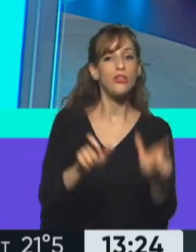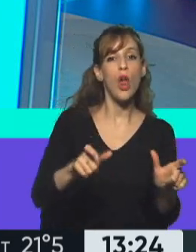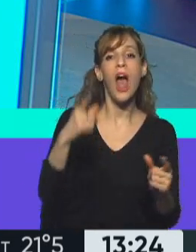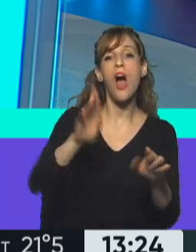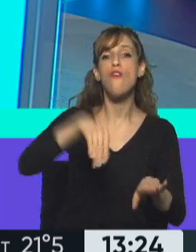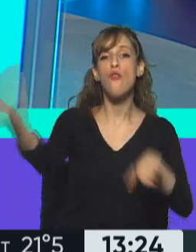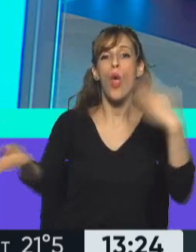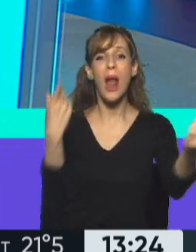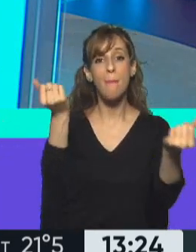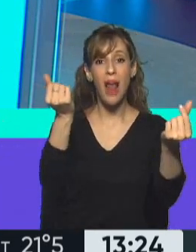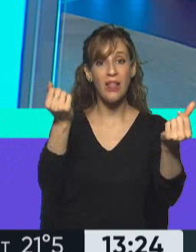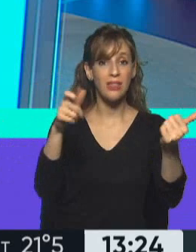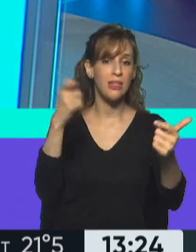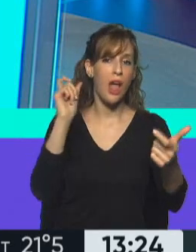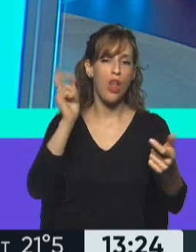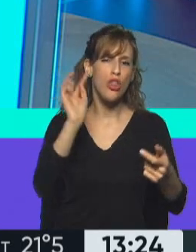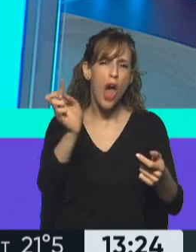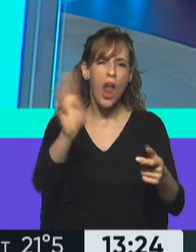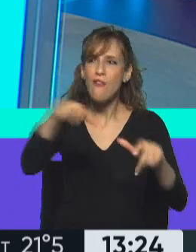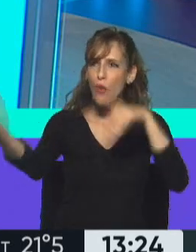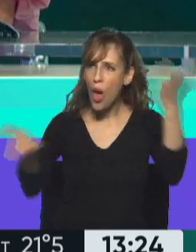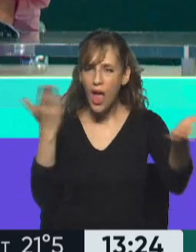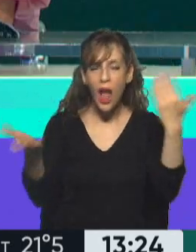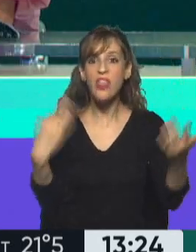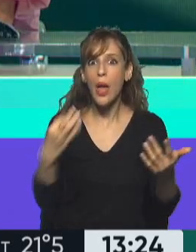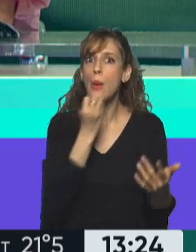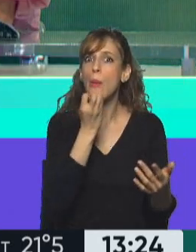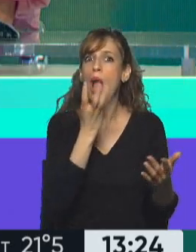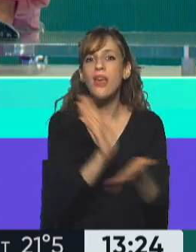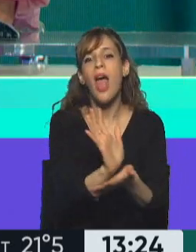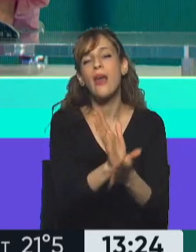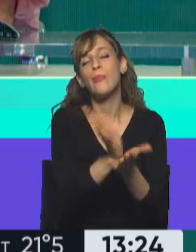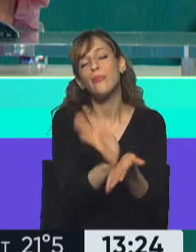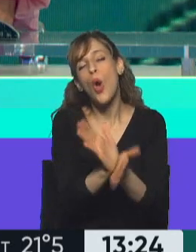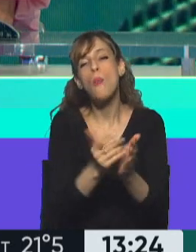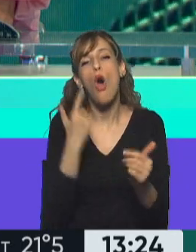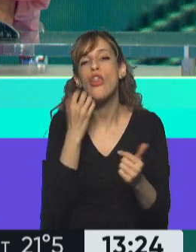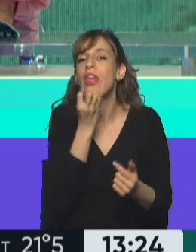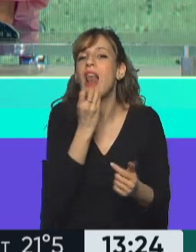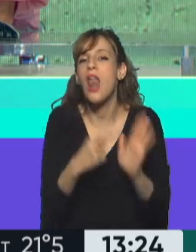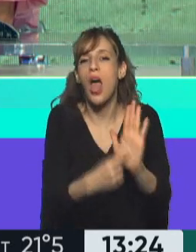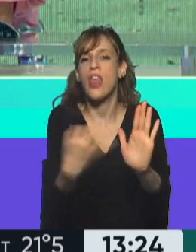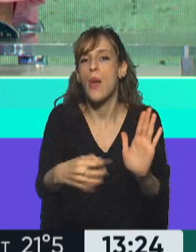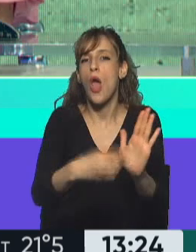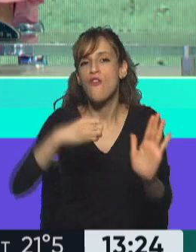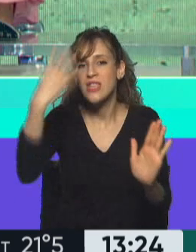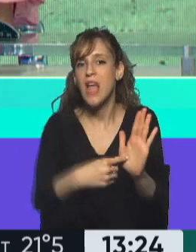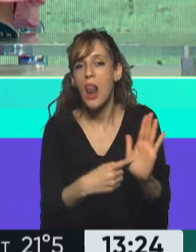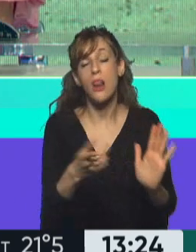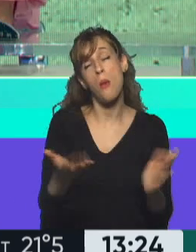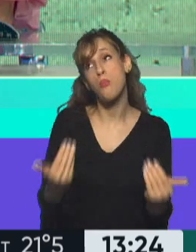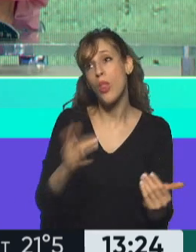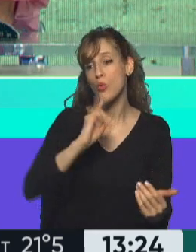lo blanqueo con la posibilidad, el objetivo de que ese dinero lo pueda reinvertir en mi país, por ejemplo, en la